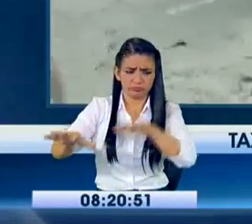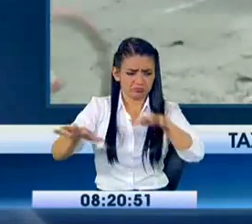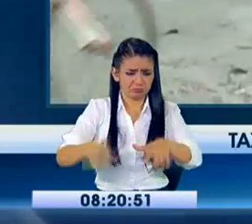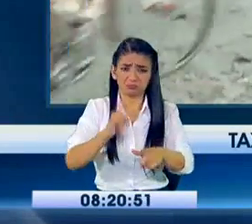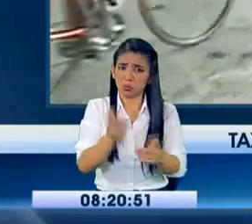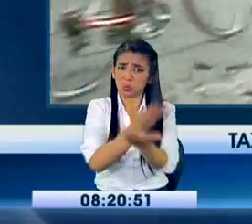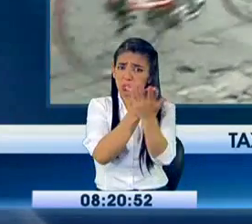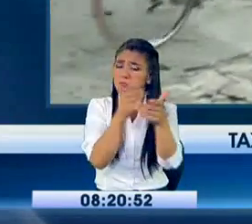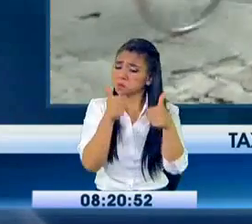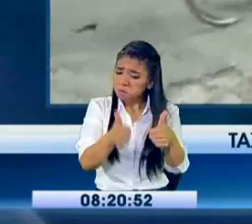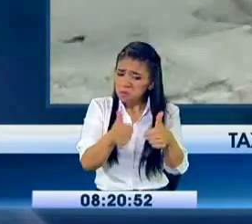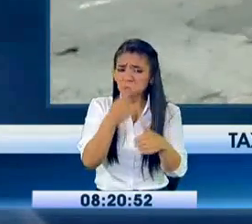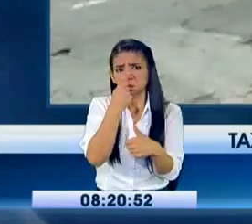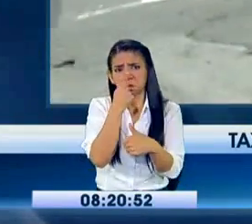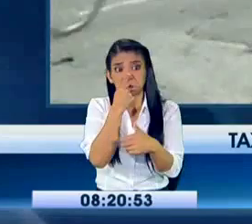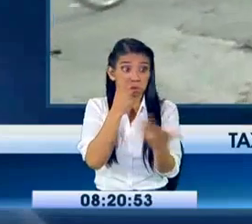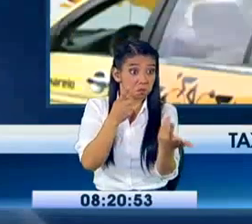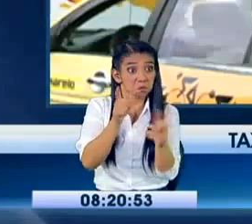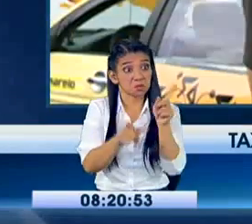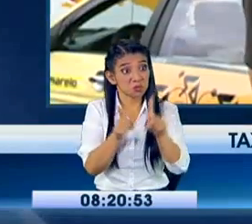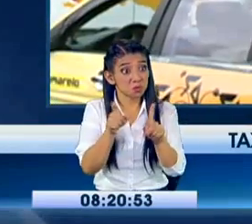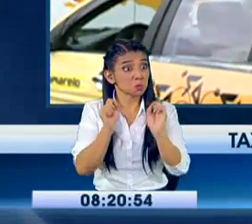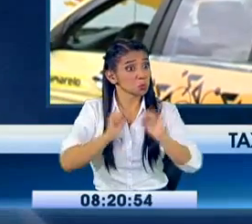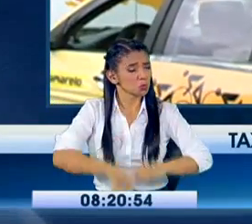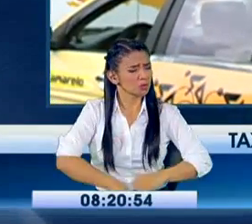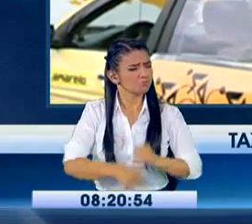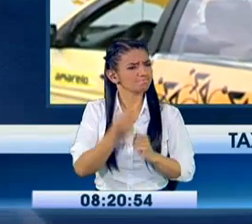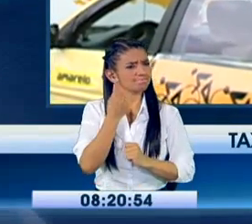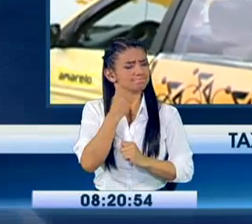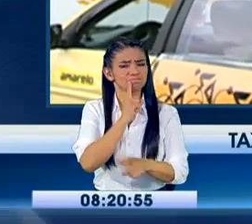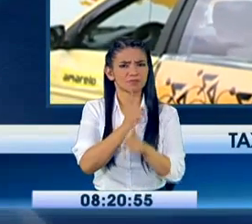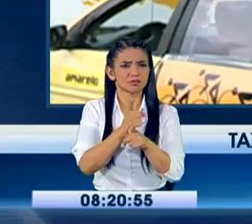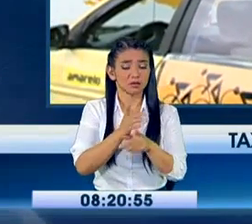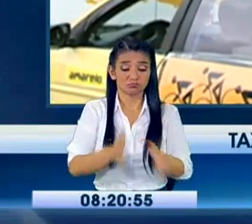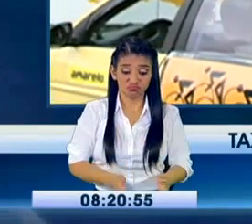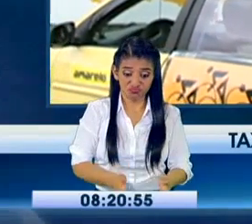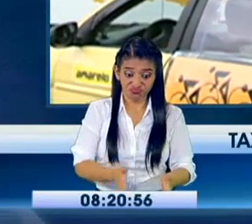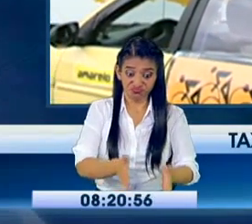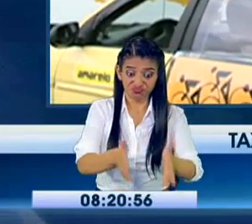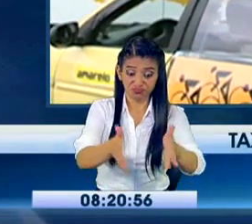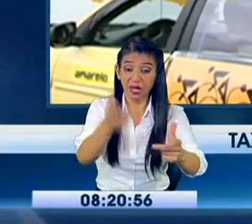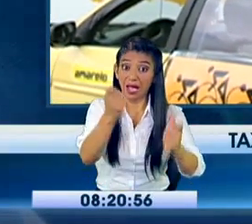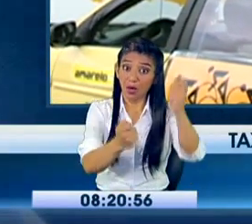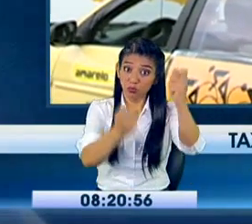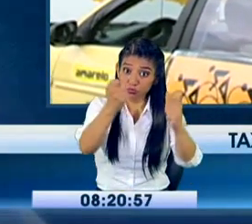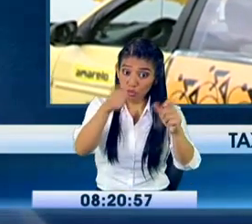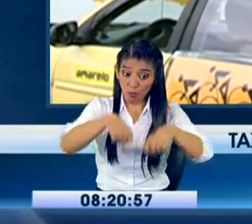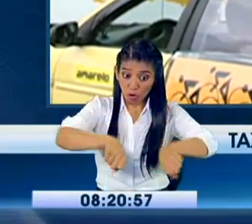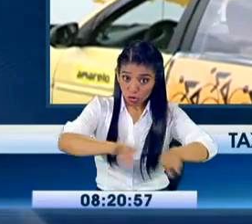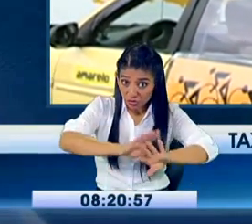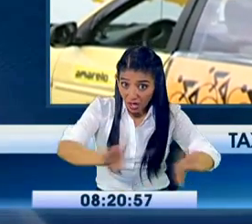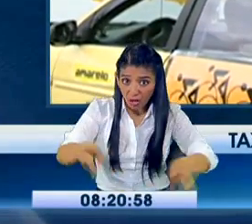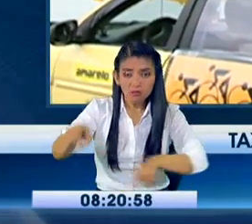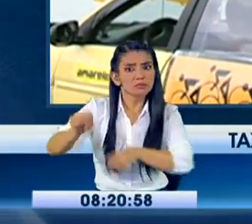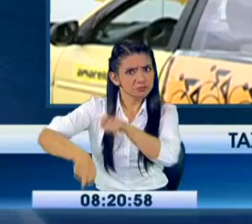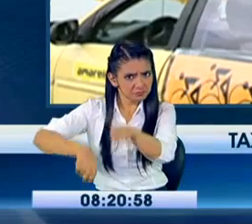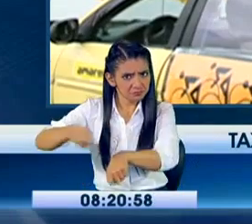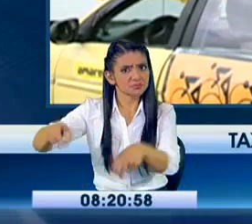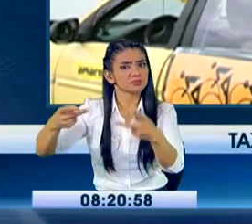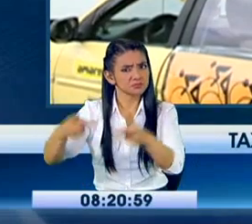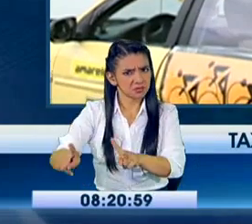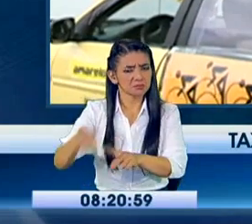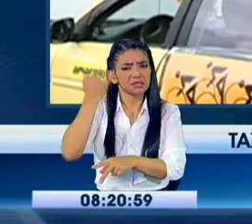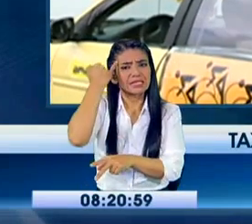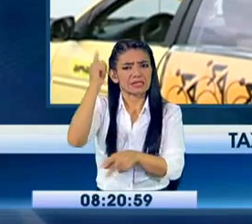acá, nuestros correos a través de las redes sociales. En el Inca, 2 meses, dice, daño, tráfico y accidentes.